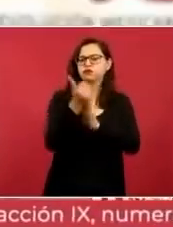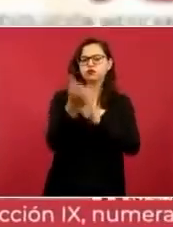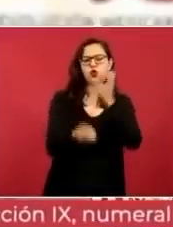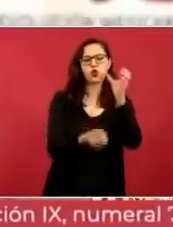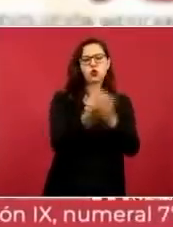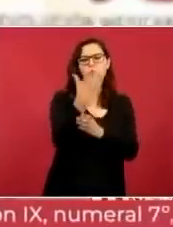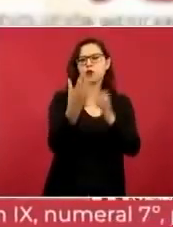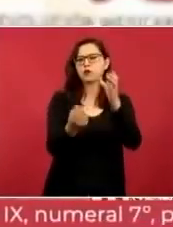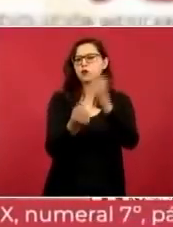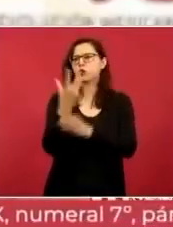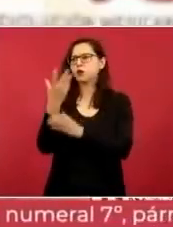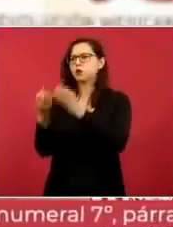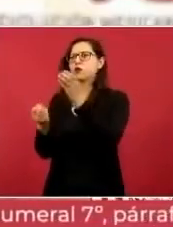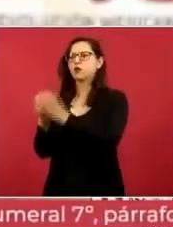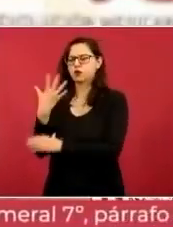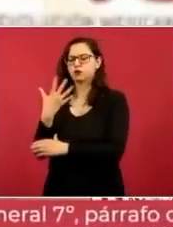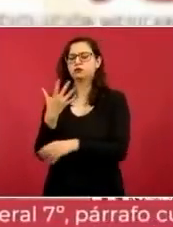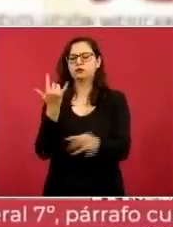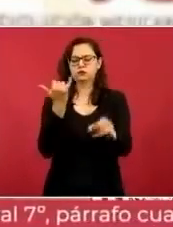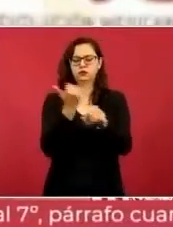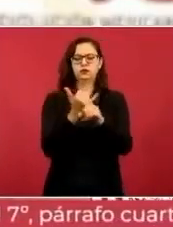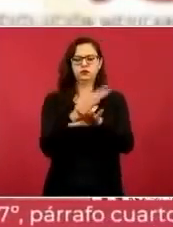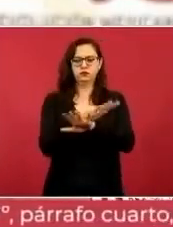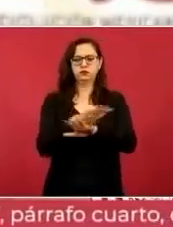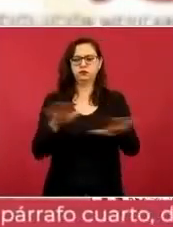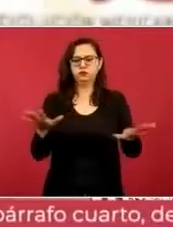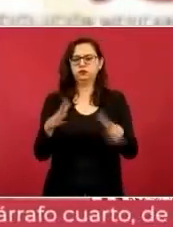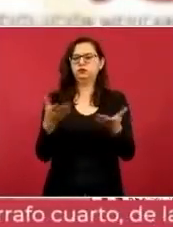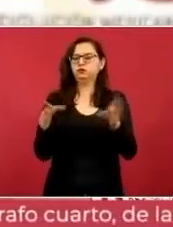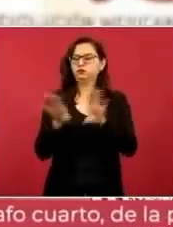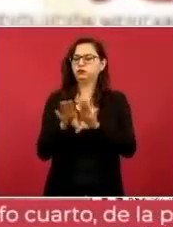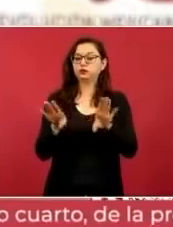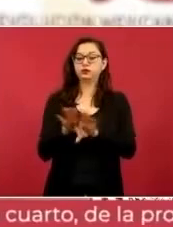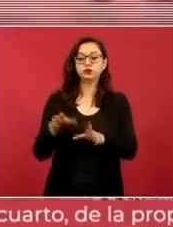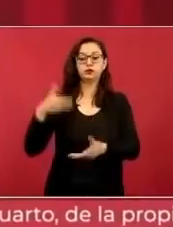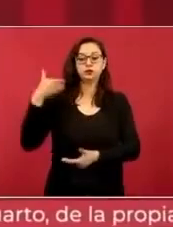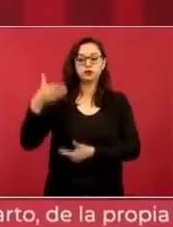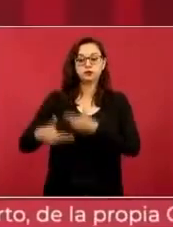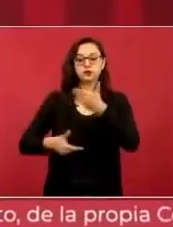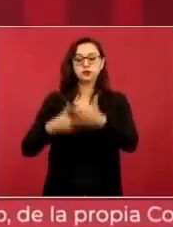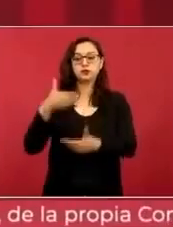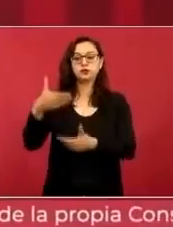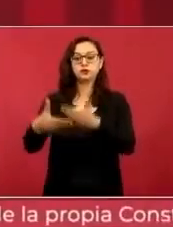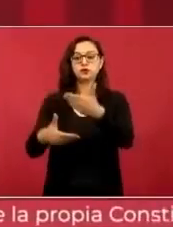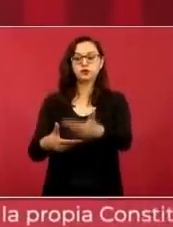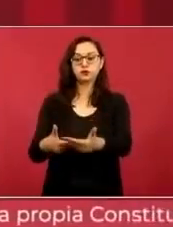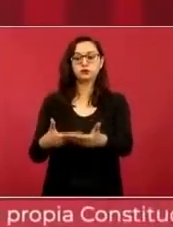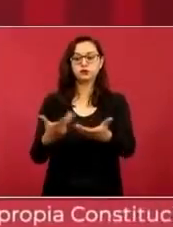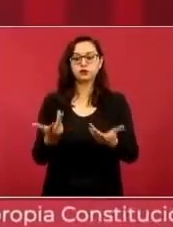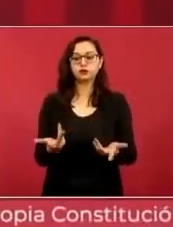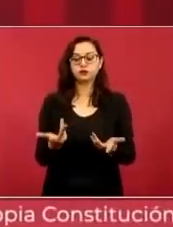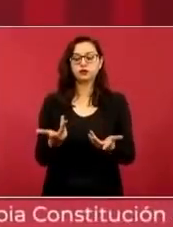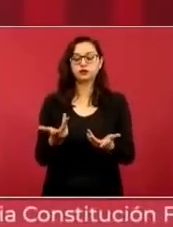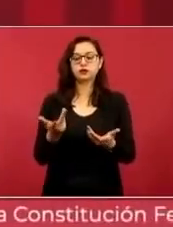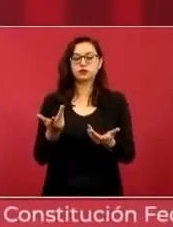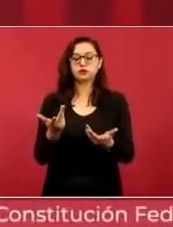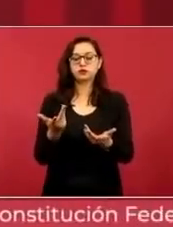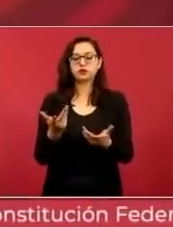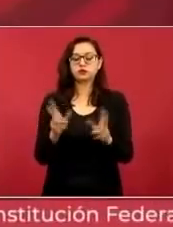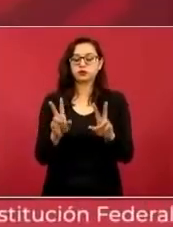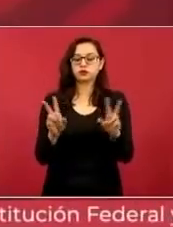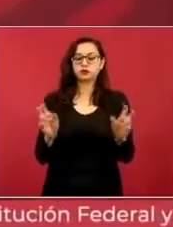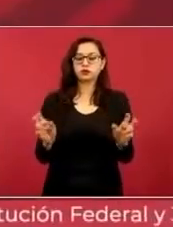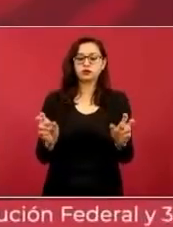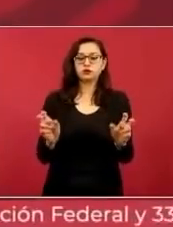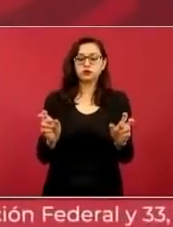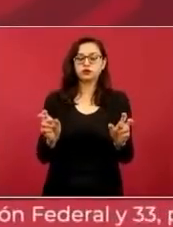e identificados con el bloque conservador. En otros temas, López Obrador afirmó que el Instituto